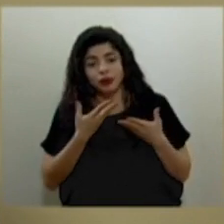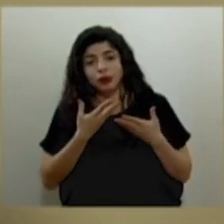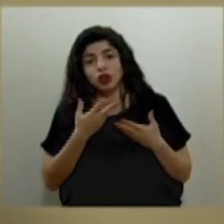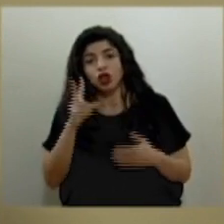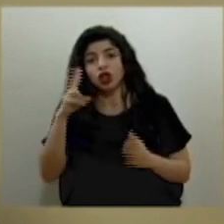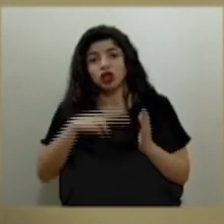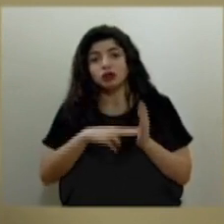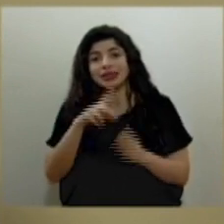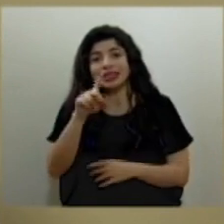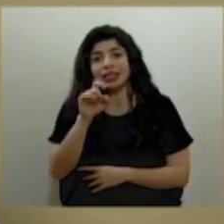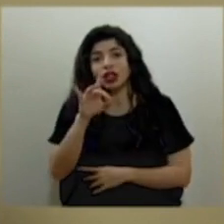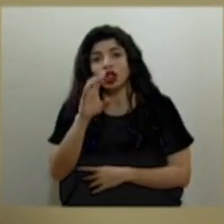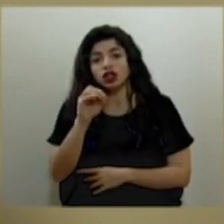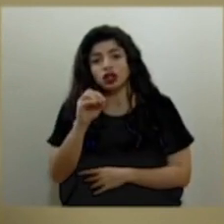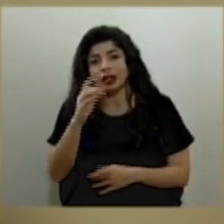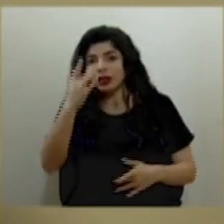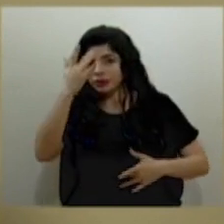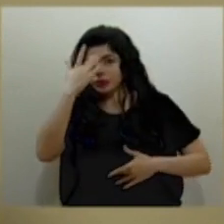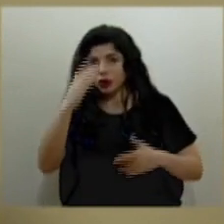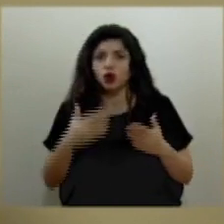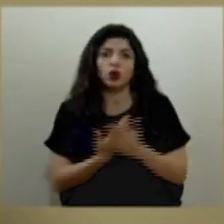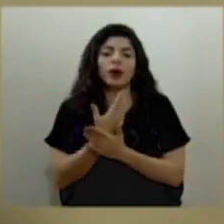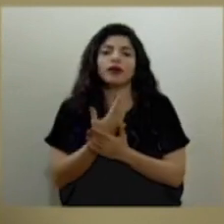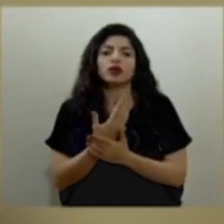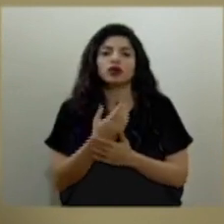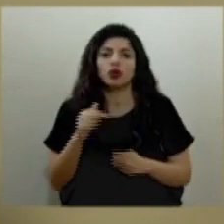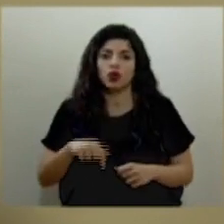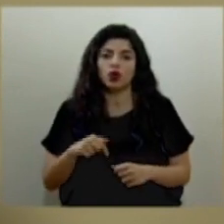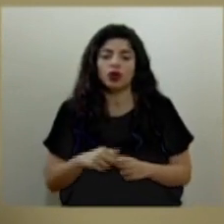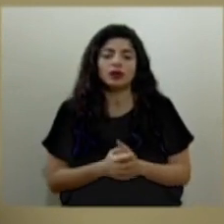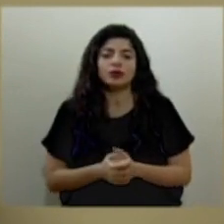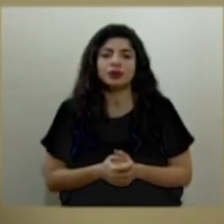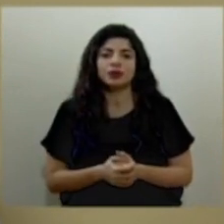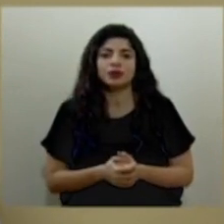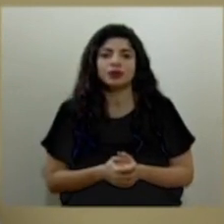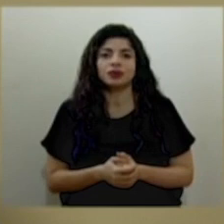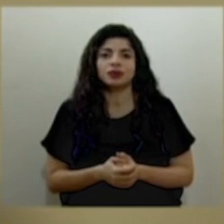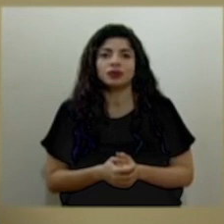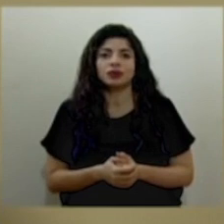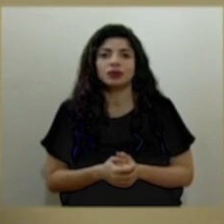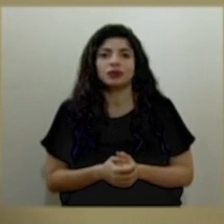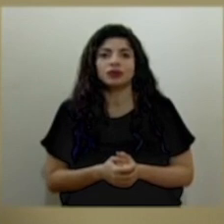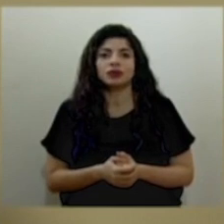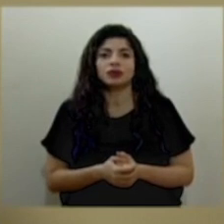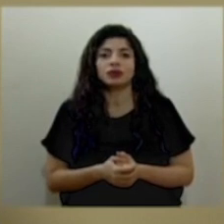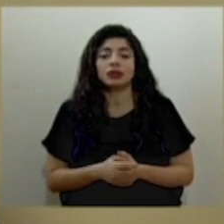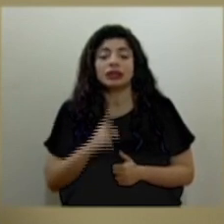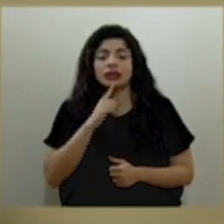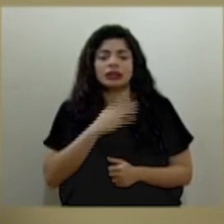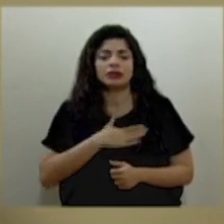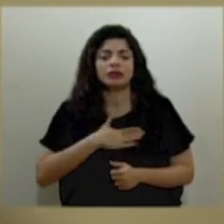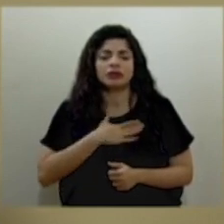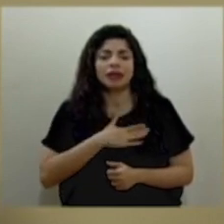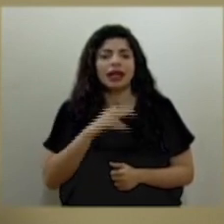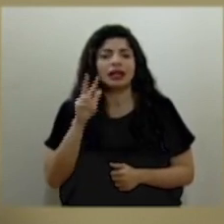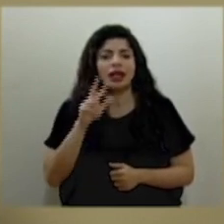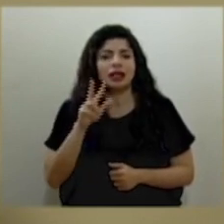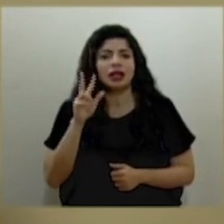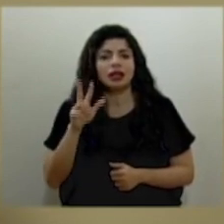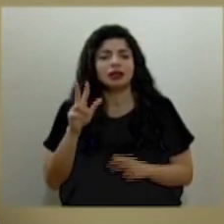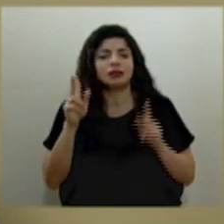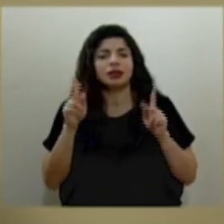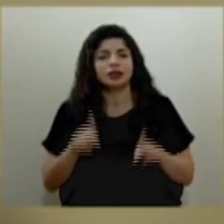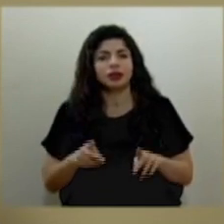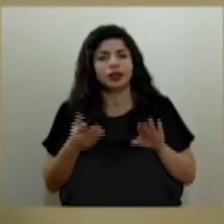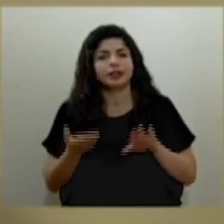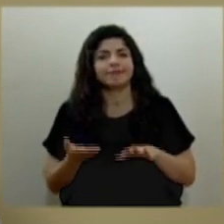de 2.180 casos nuevos registrados y lamentablemente 33